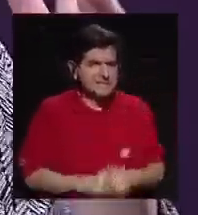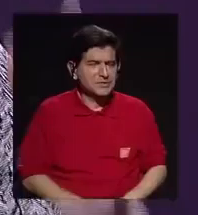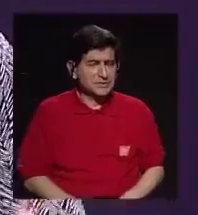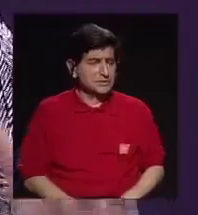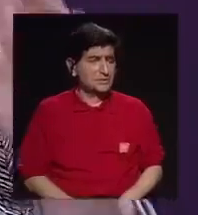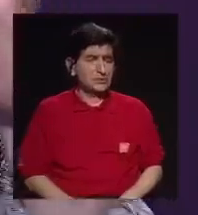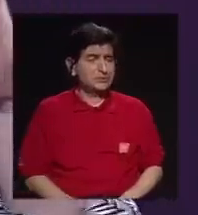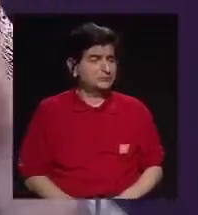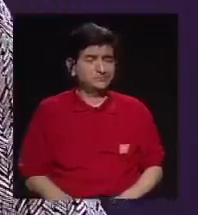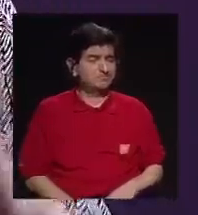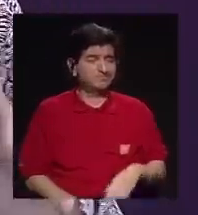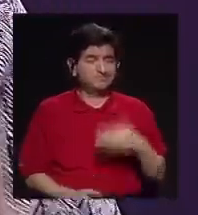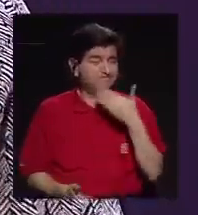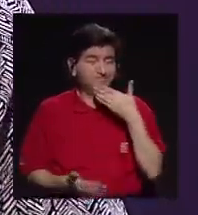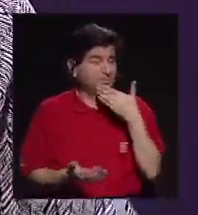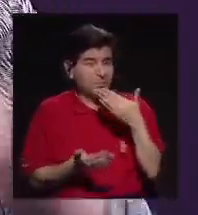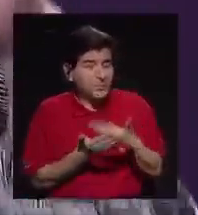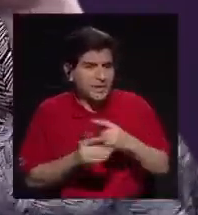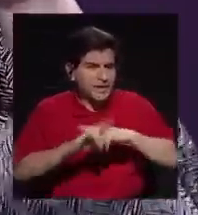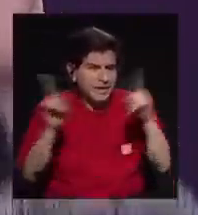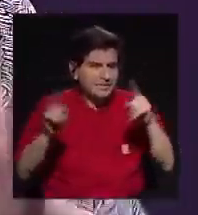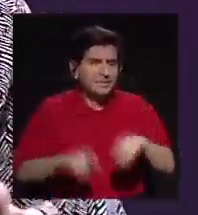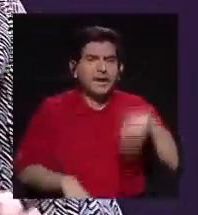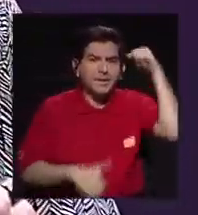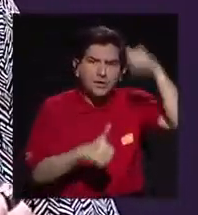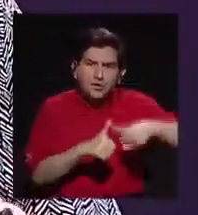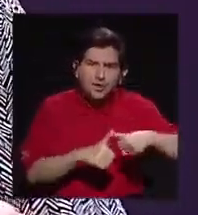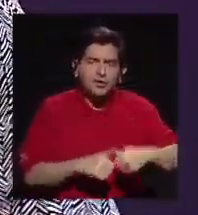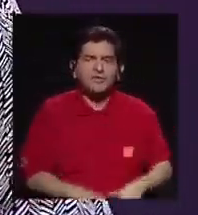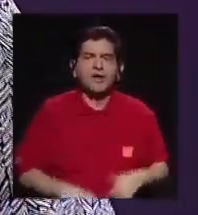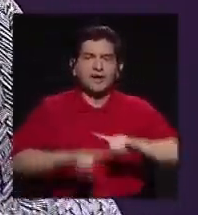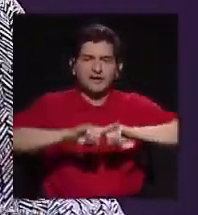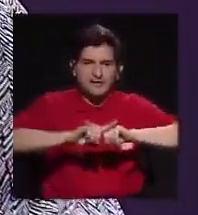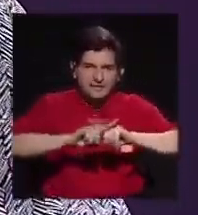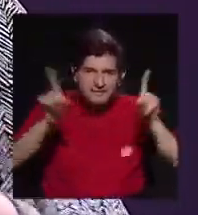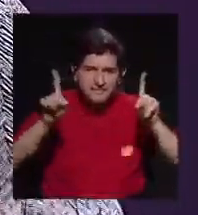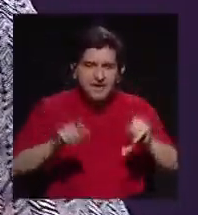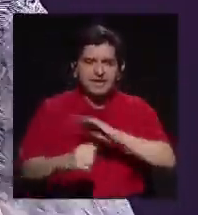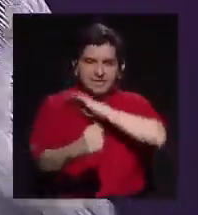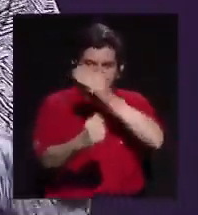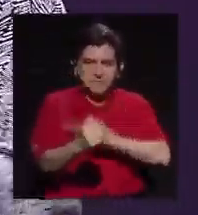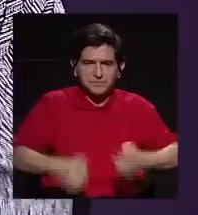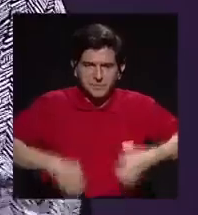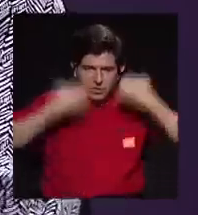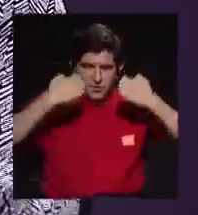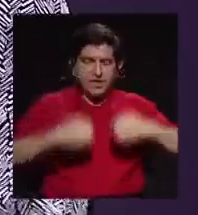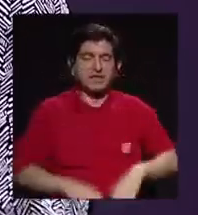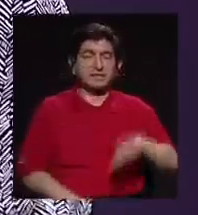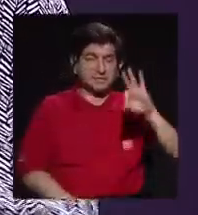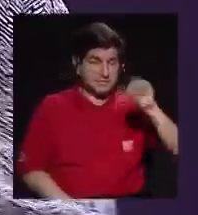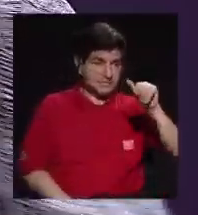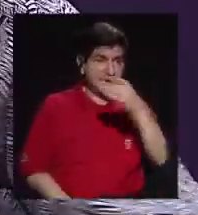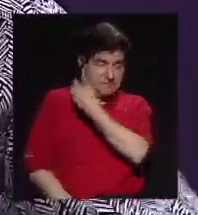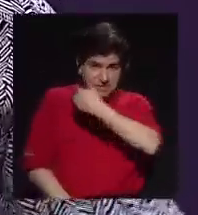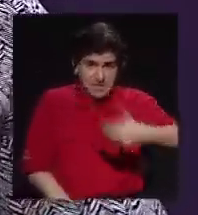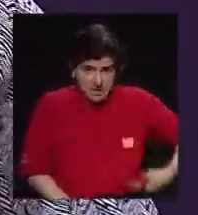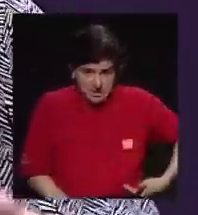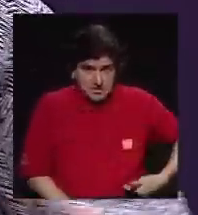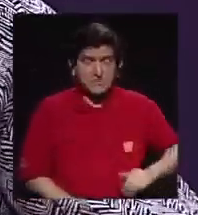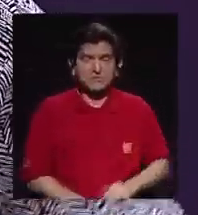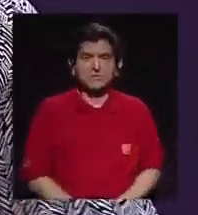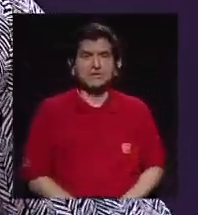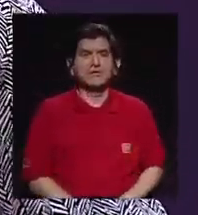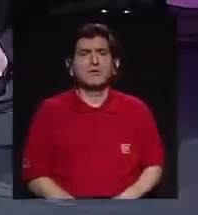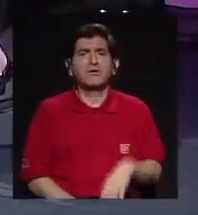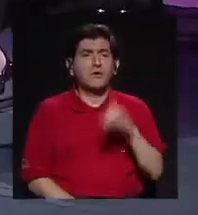no podemos dejar de lado que hay una división de poderes que si llegara, por ejemplo, Fabricio, va a poder tener, está en